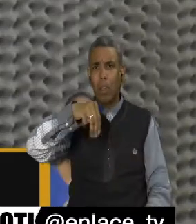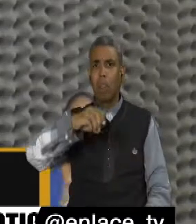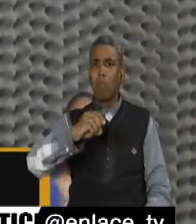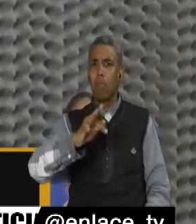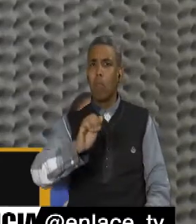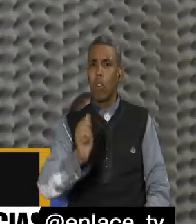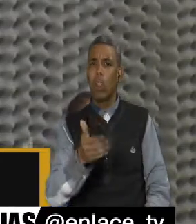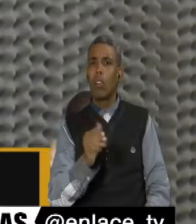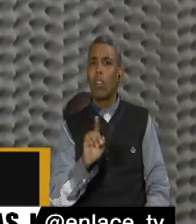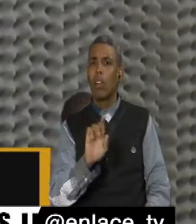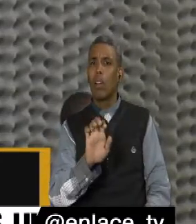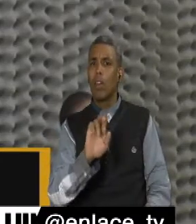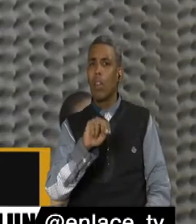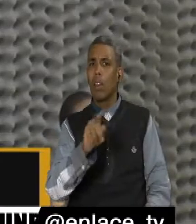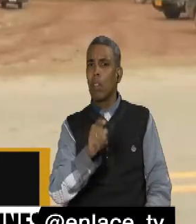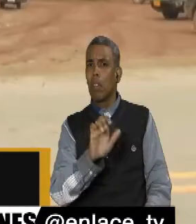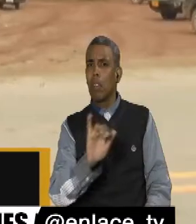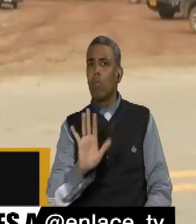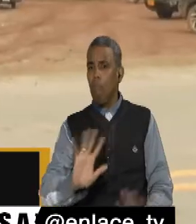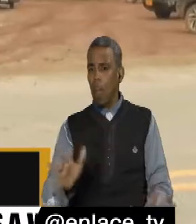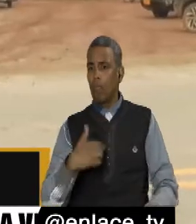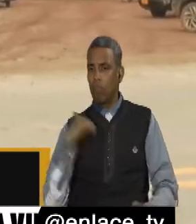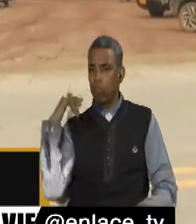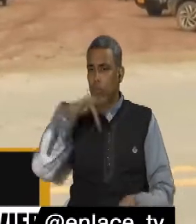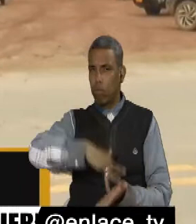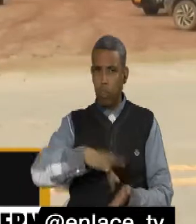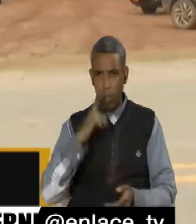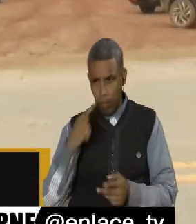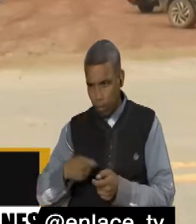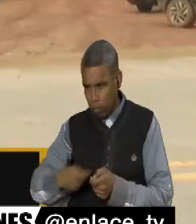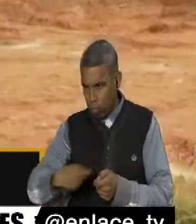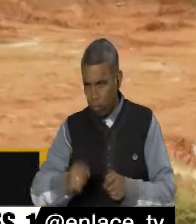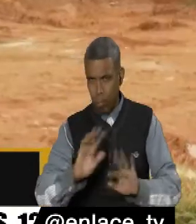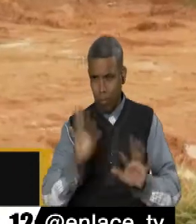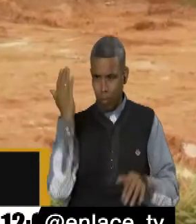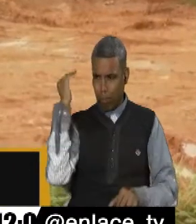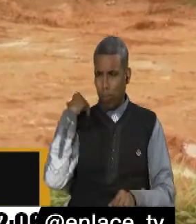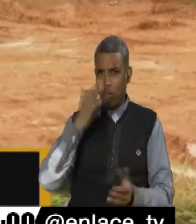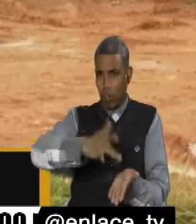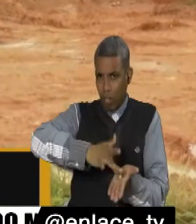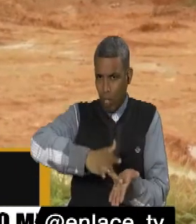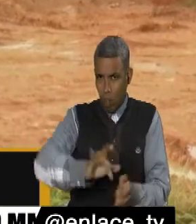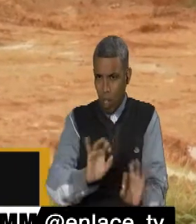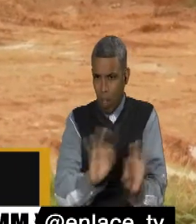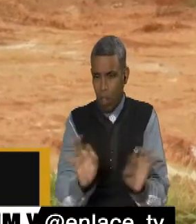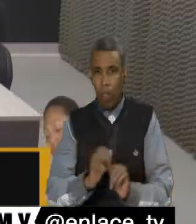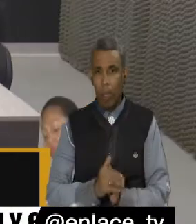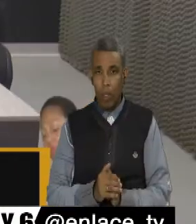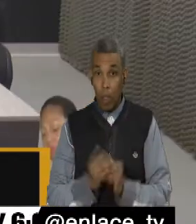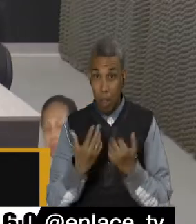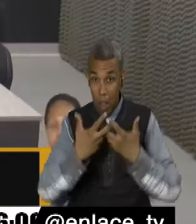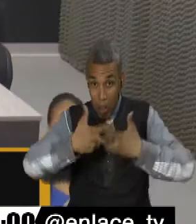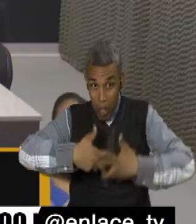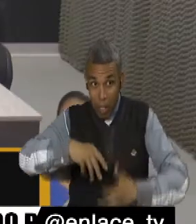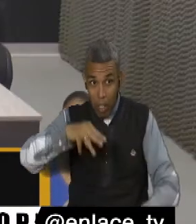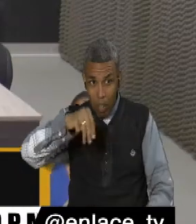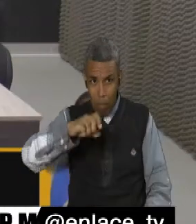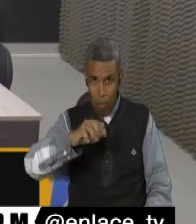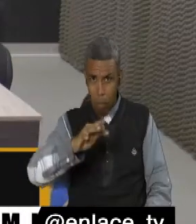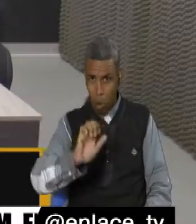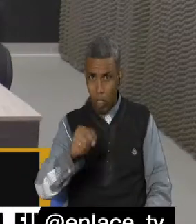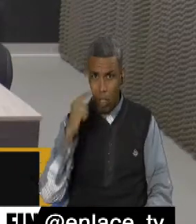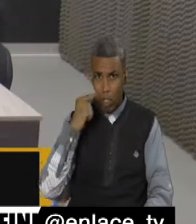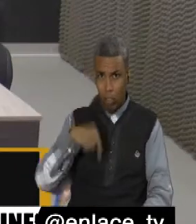cumplimiento, hoy estamos totalmente cumplidos. De acuerdo con el director jurídico, la firma Mota Engil no se va de Barranca Bermeja. Mota Engil está en toda